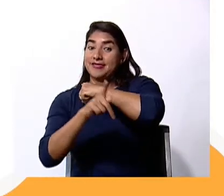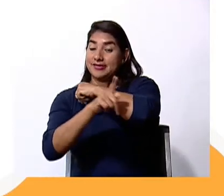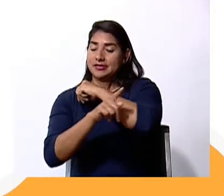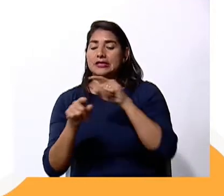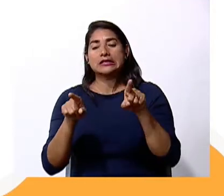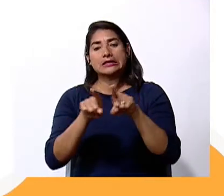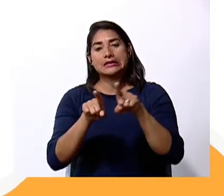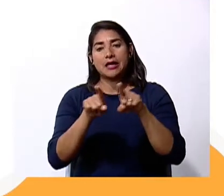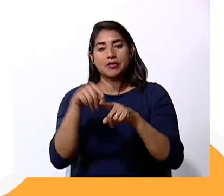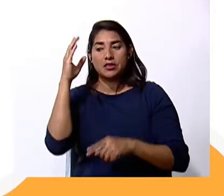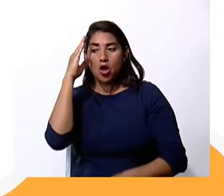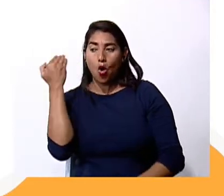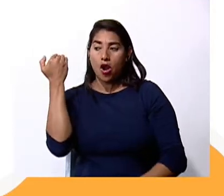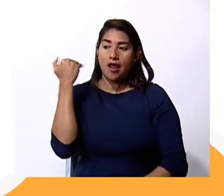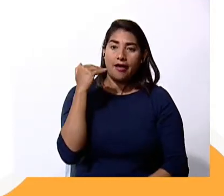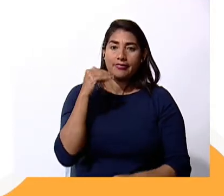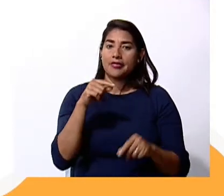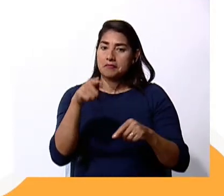a holandeses.